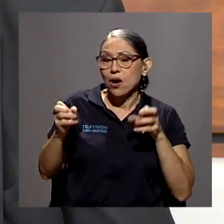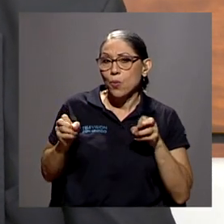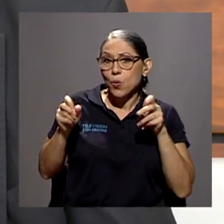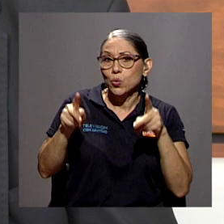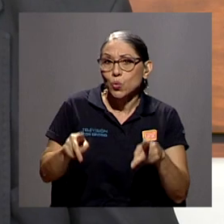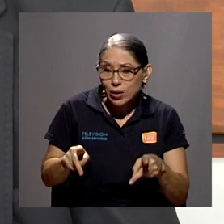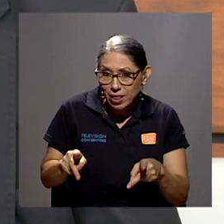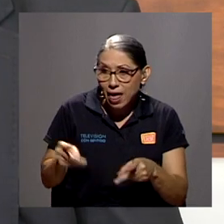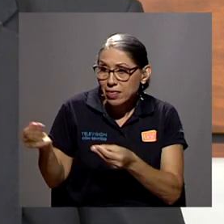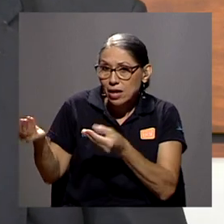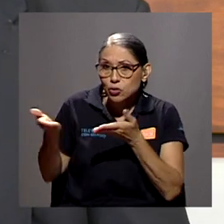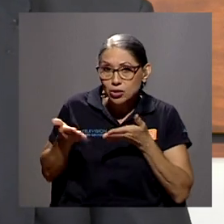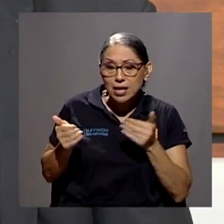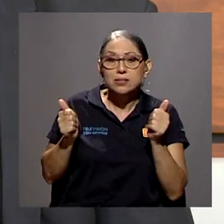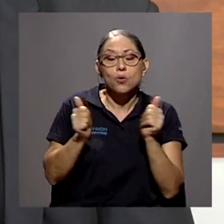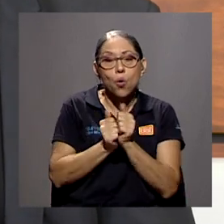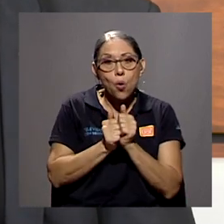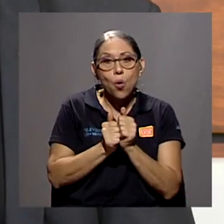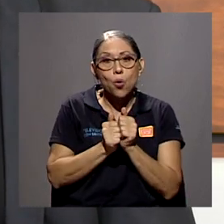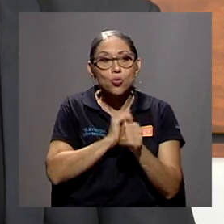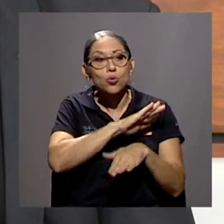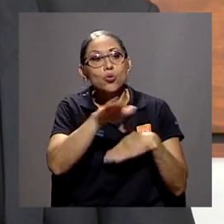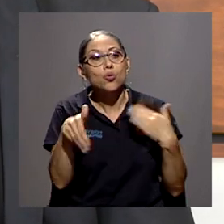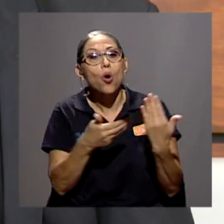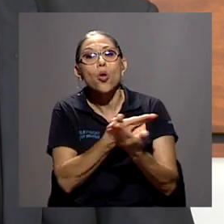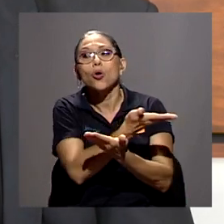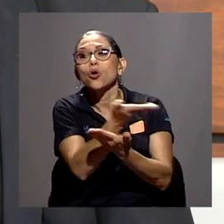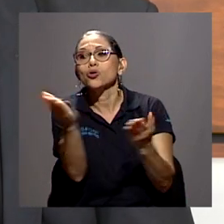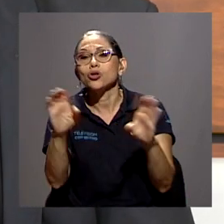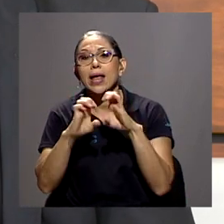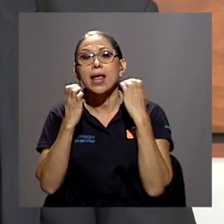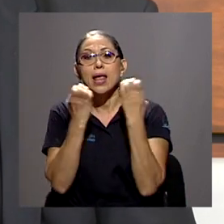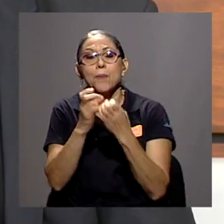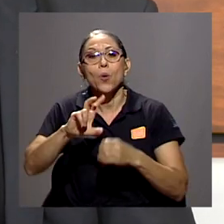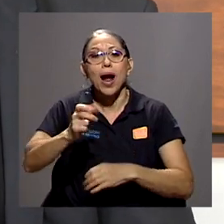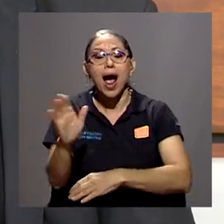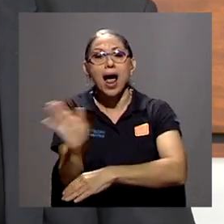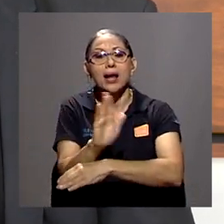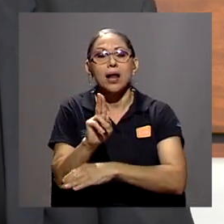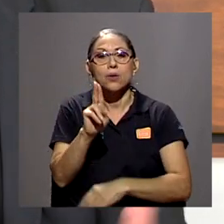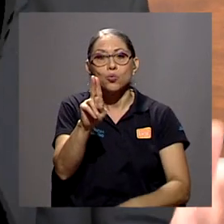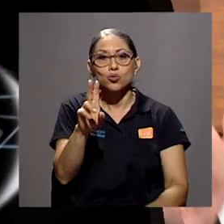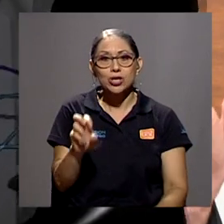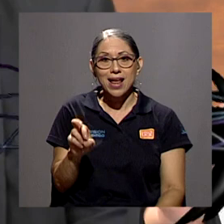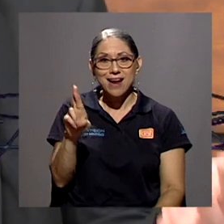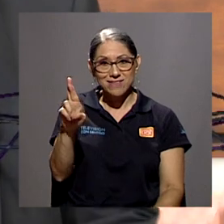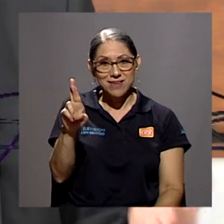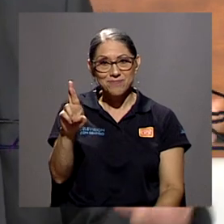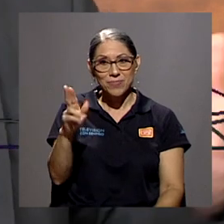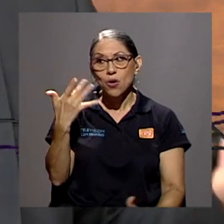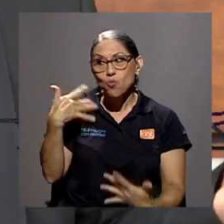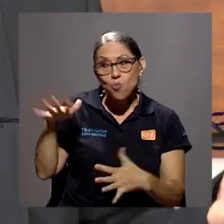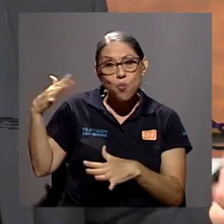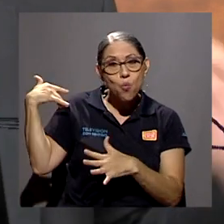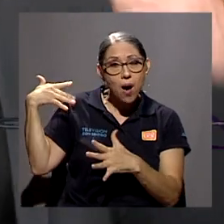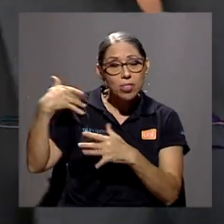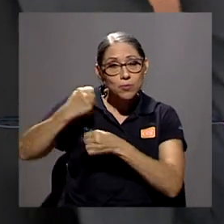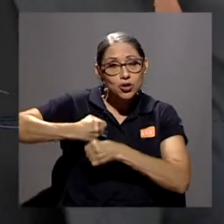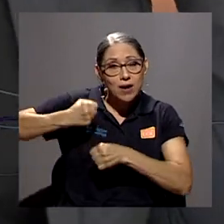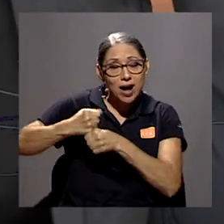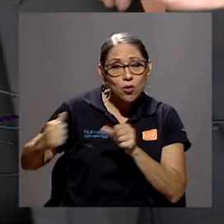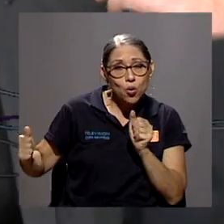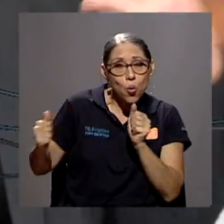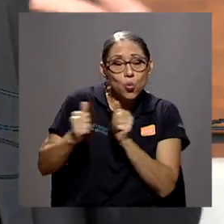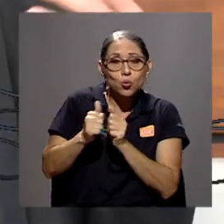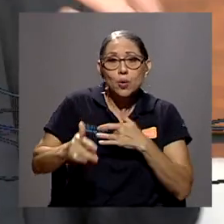balón aquí contó con todos los colegas del canal los cdr que hemos sentido que cuando hemos trabajado en conjunto en un